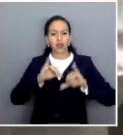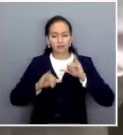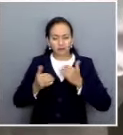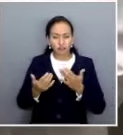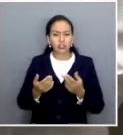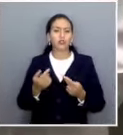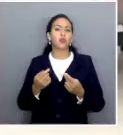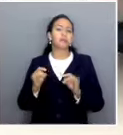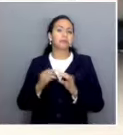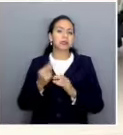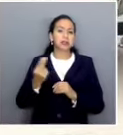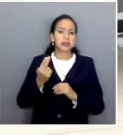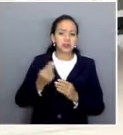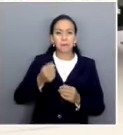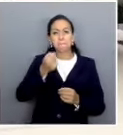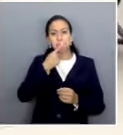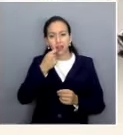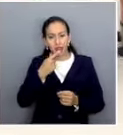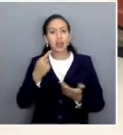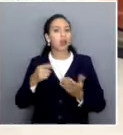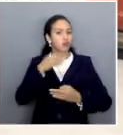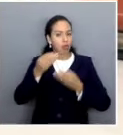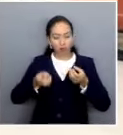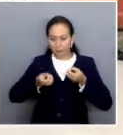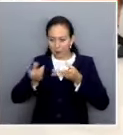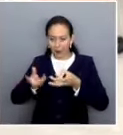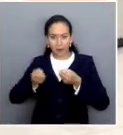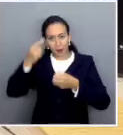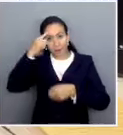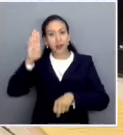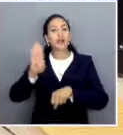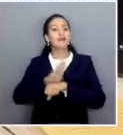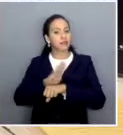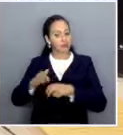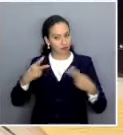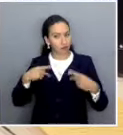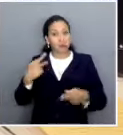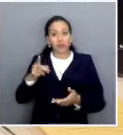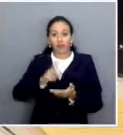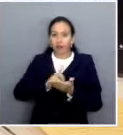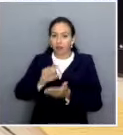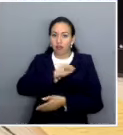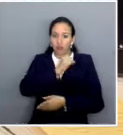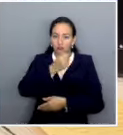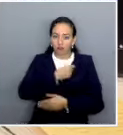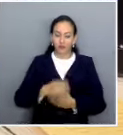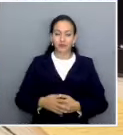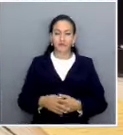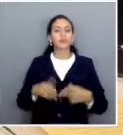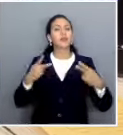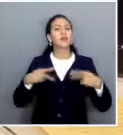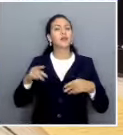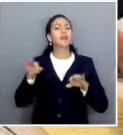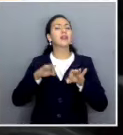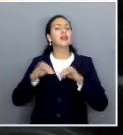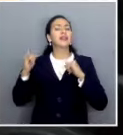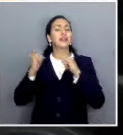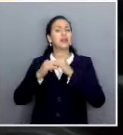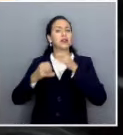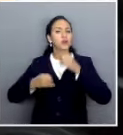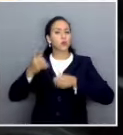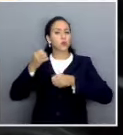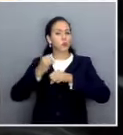los medicamentos necesarios para satisfacer este derecho. Para especialistas del Instituto de Investigaciones Jurídicas de la UNAM,